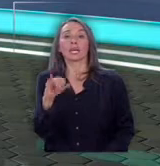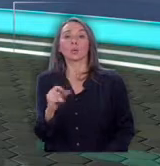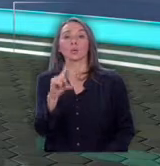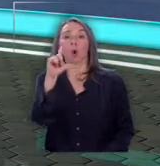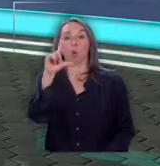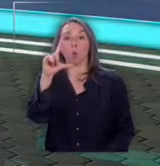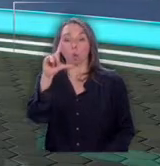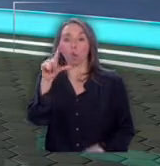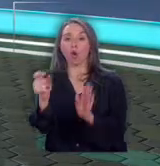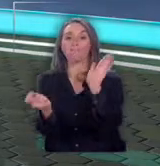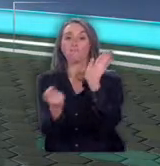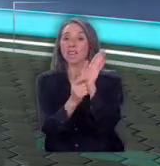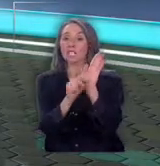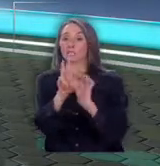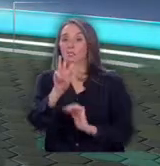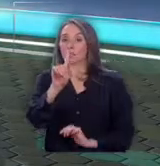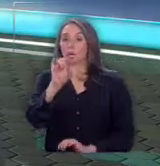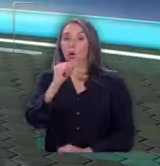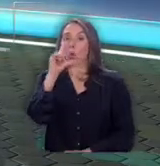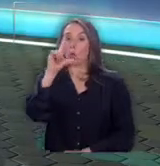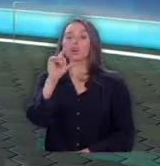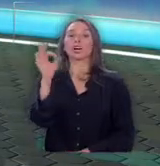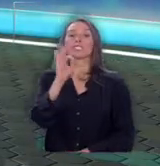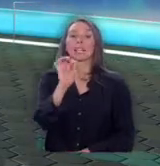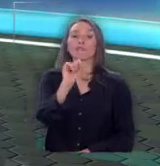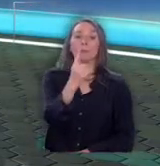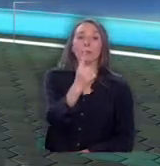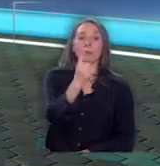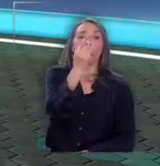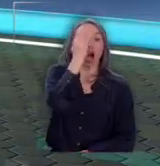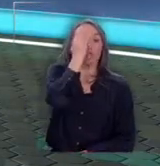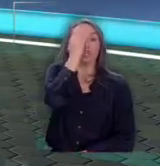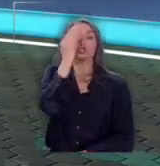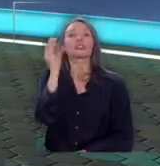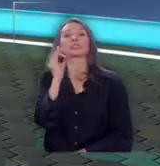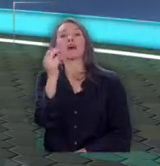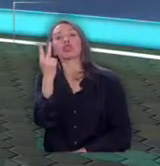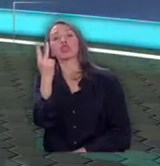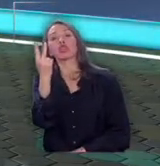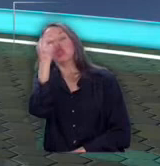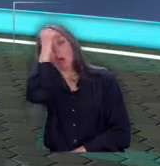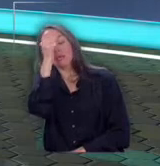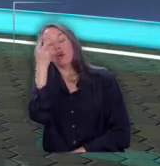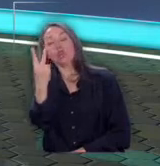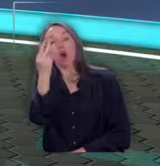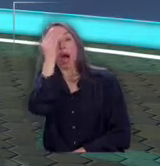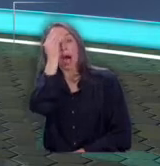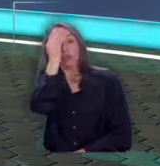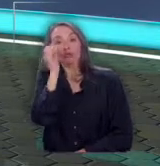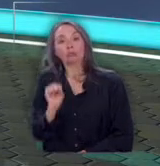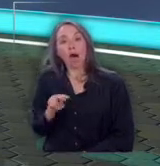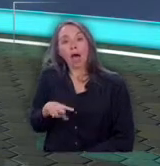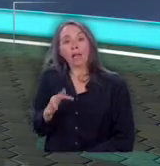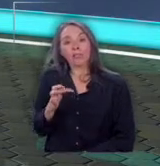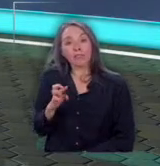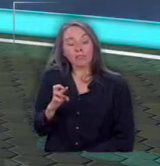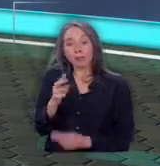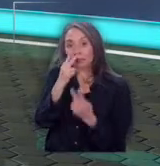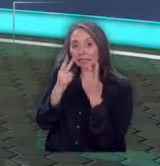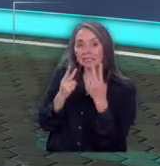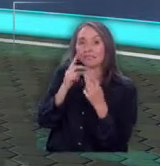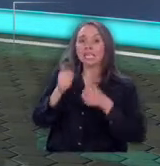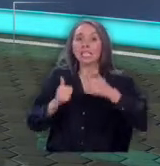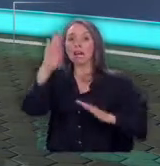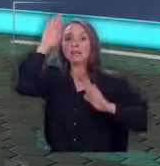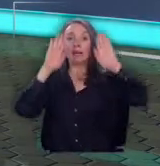Julio fecha 31 de Julio Sábado 1 y domingo 2 de Agosto ya Mientras tanto la nfp ya se palpita la